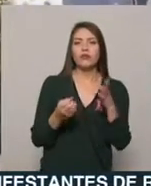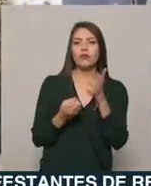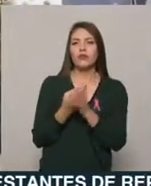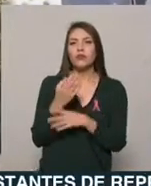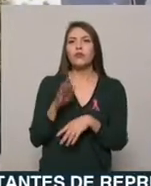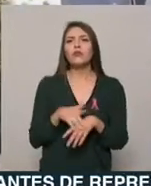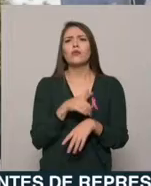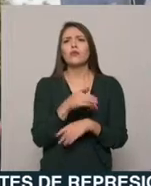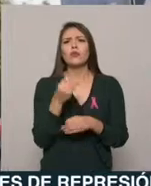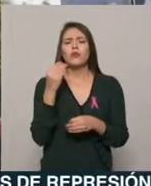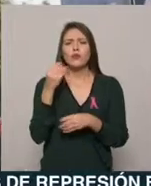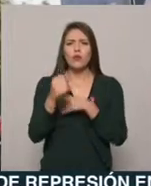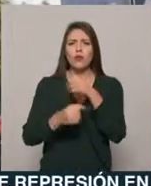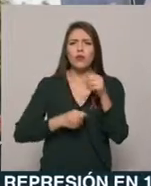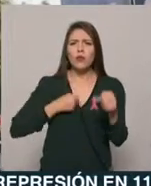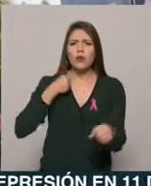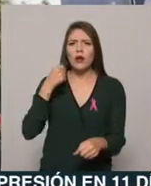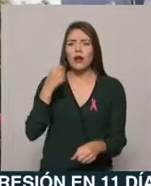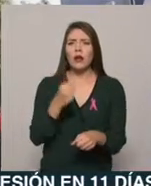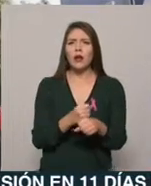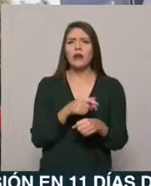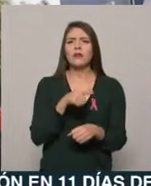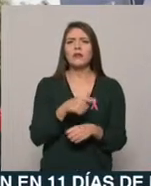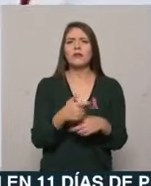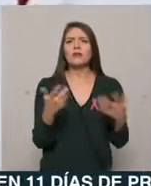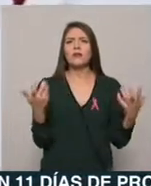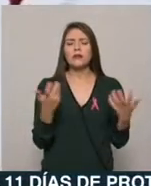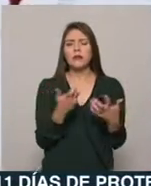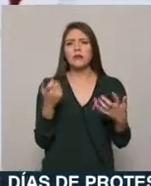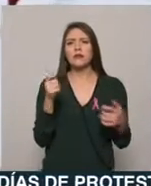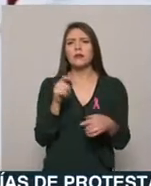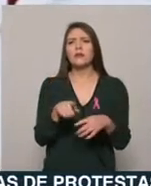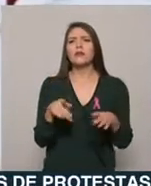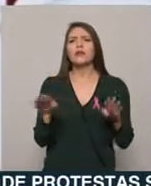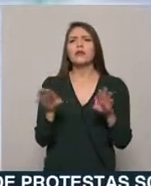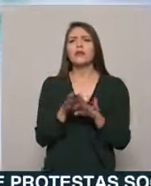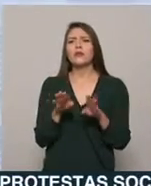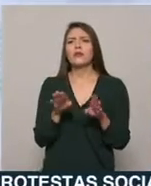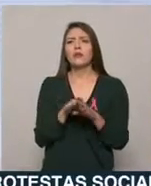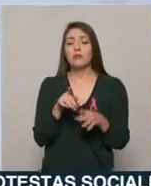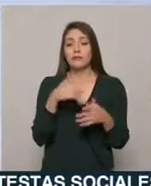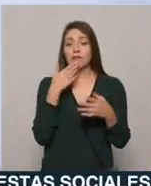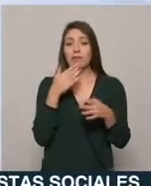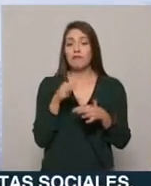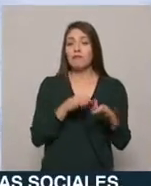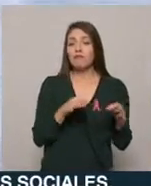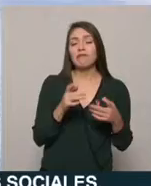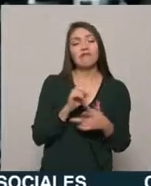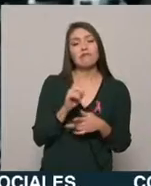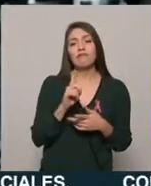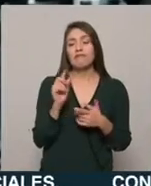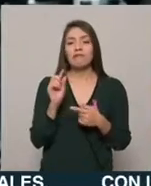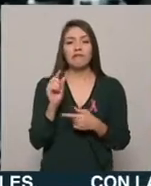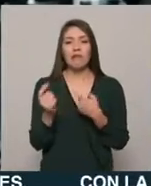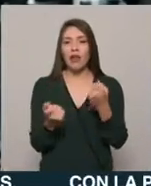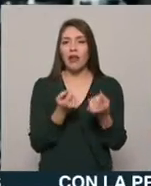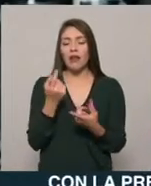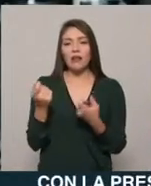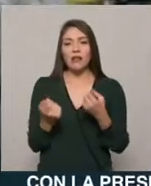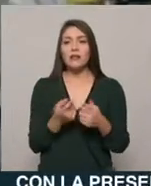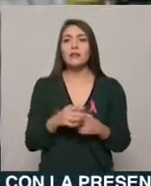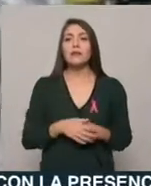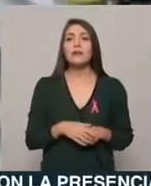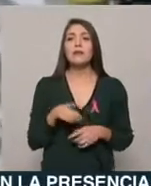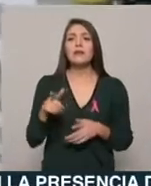lo ancho del sindicalismo mexicano con muy pocas excepciones. Ha habido una colusión desde